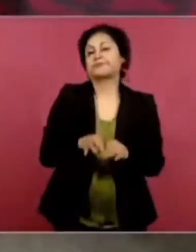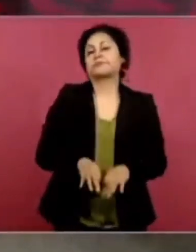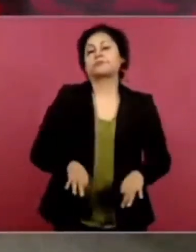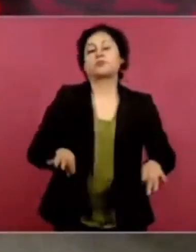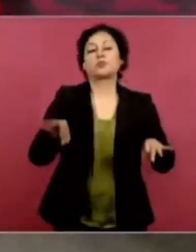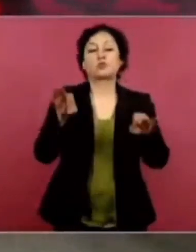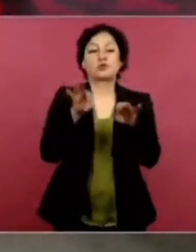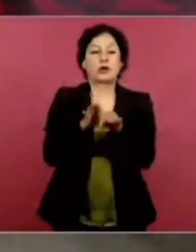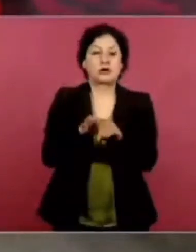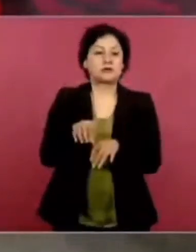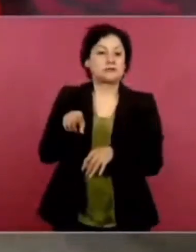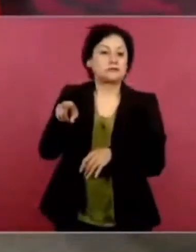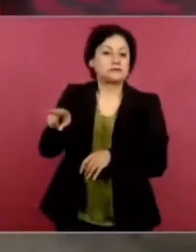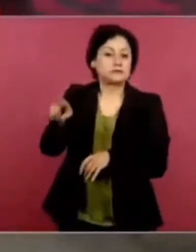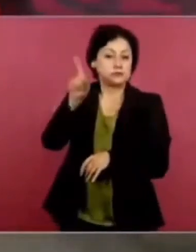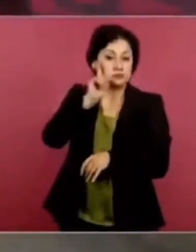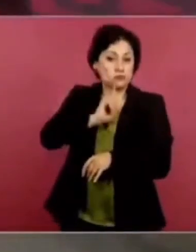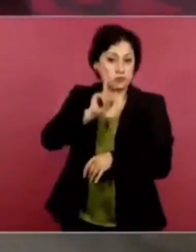Claudia no es corrupta,